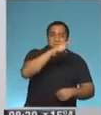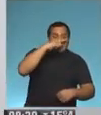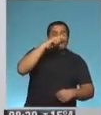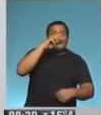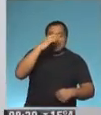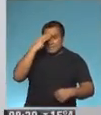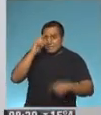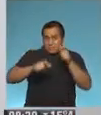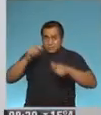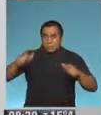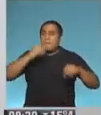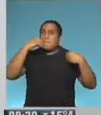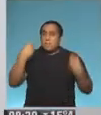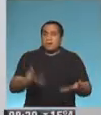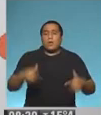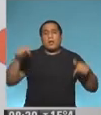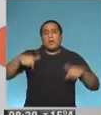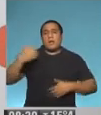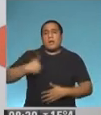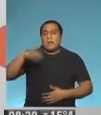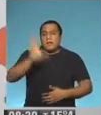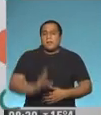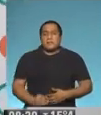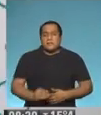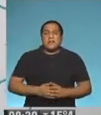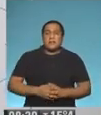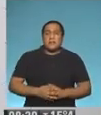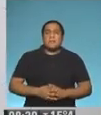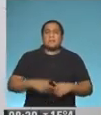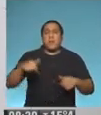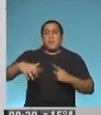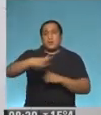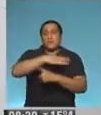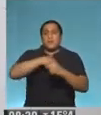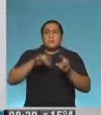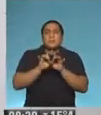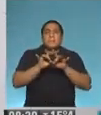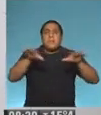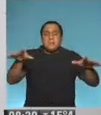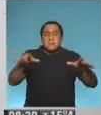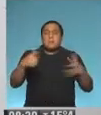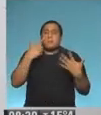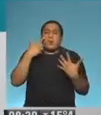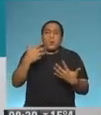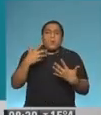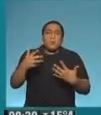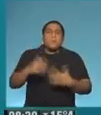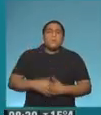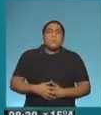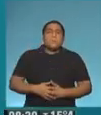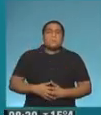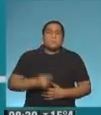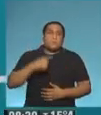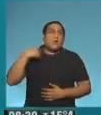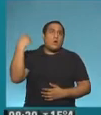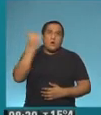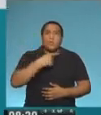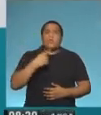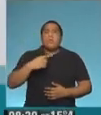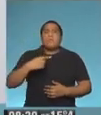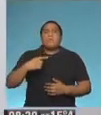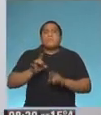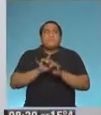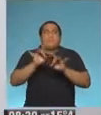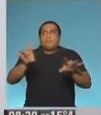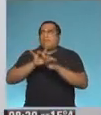576.715 personas las recuperadas en nuestro país en este contexto de pandemia que, por supuesto, nos sigue afectando